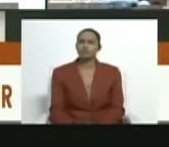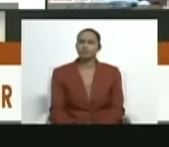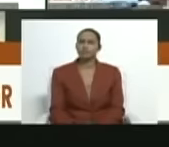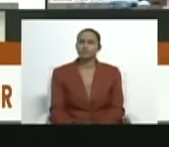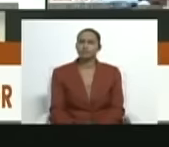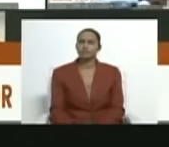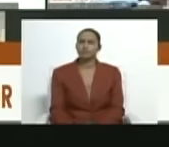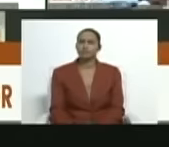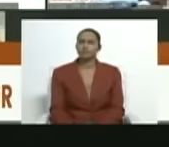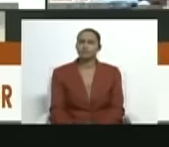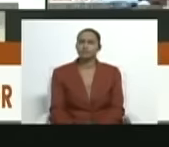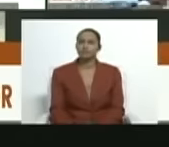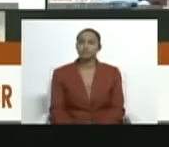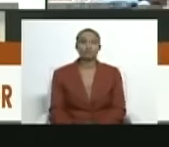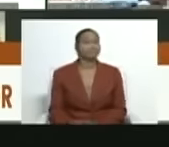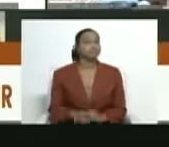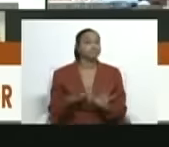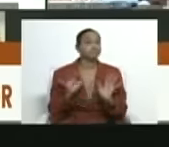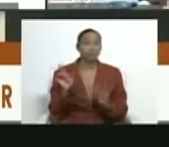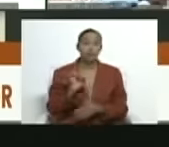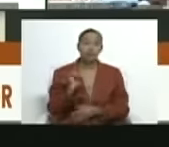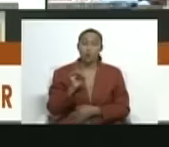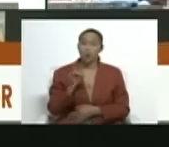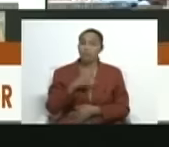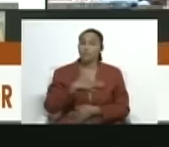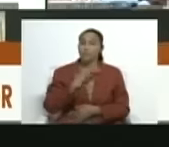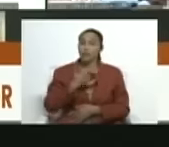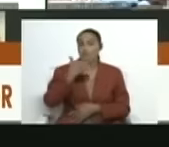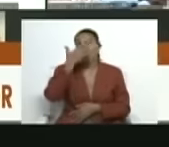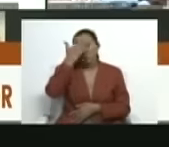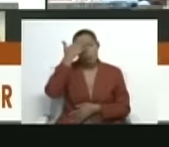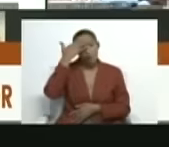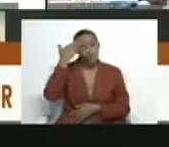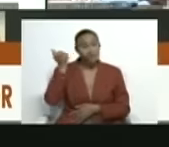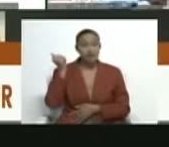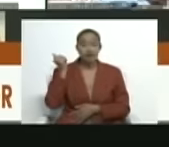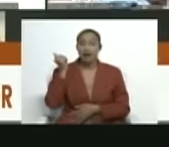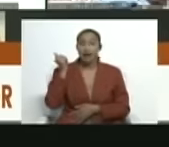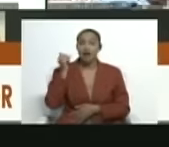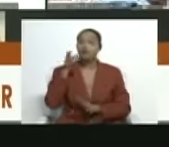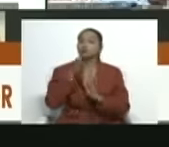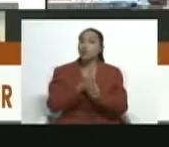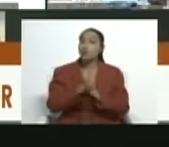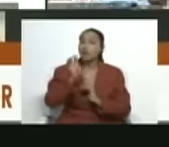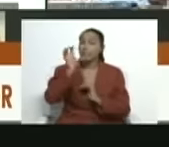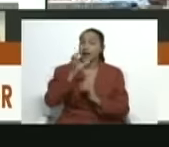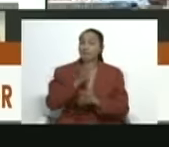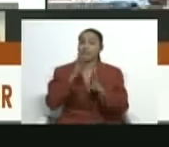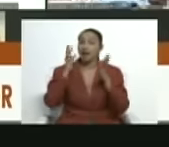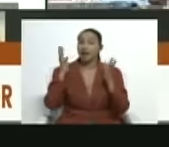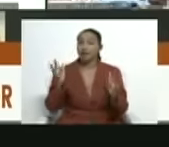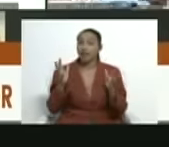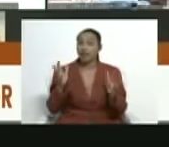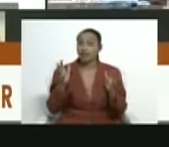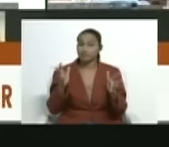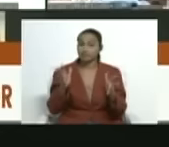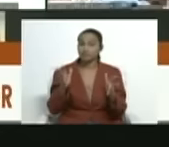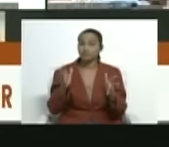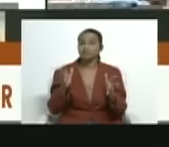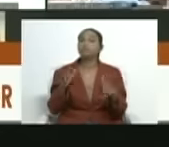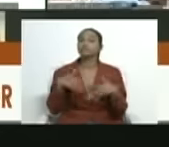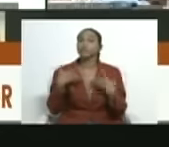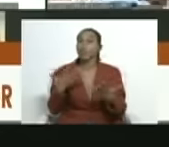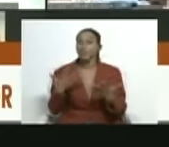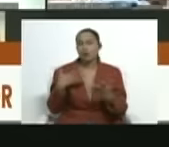No podemos olvidar ni por un instante que nuestros pueblos forman parte de la gran patria grande por la que lucharon nuestros